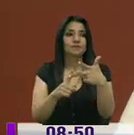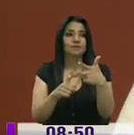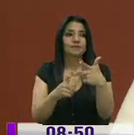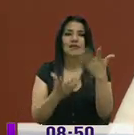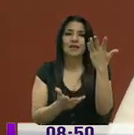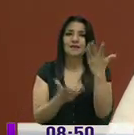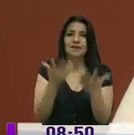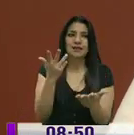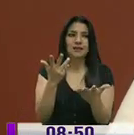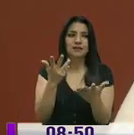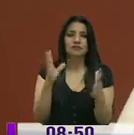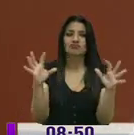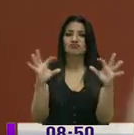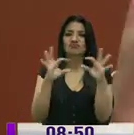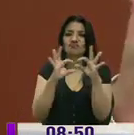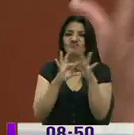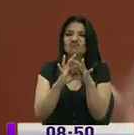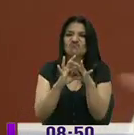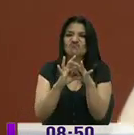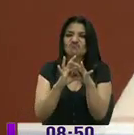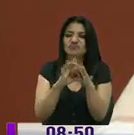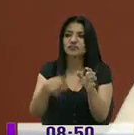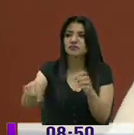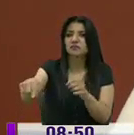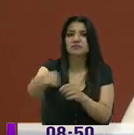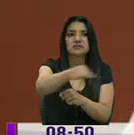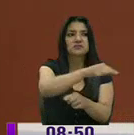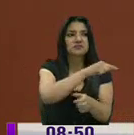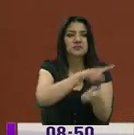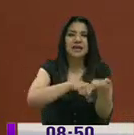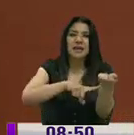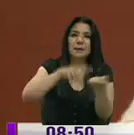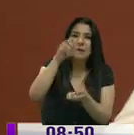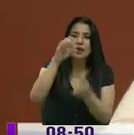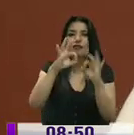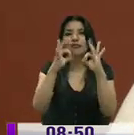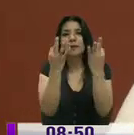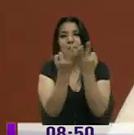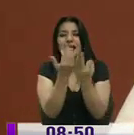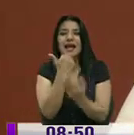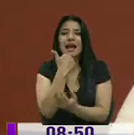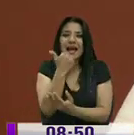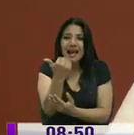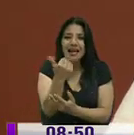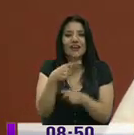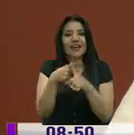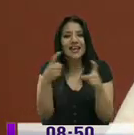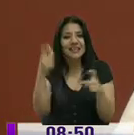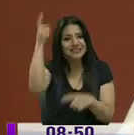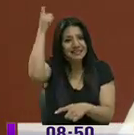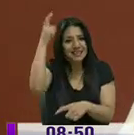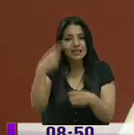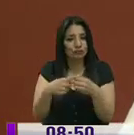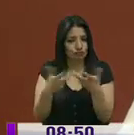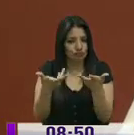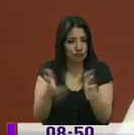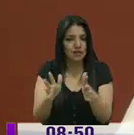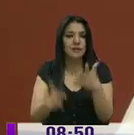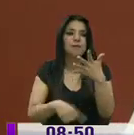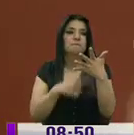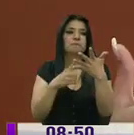de relación de consanguinidad o de afinidad con quienes han sido pues ex reinas de quito y también